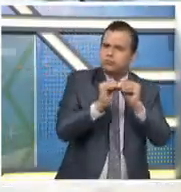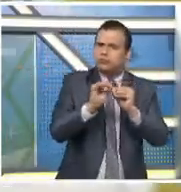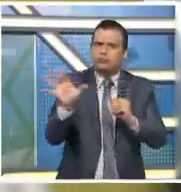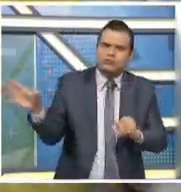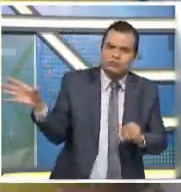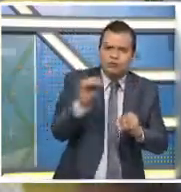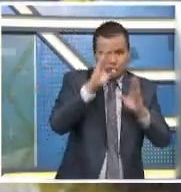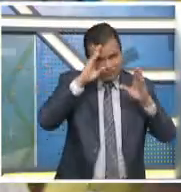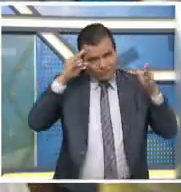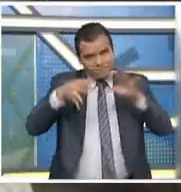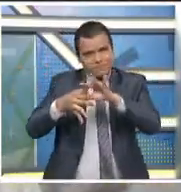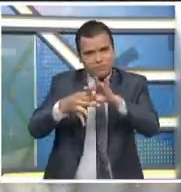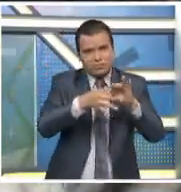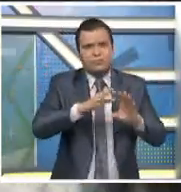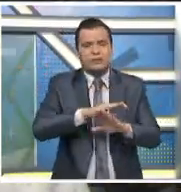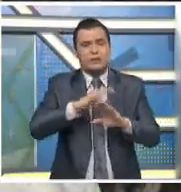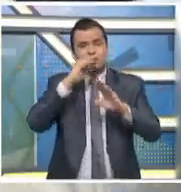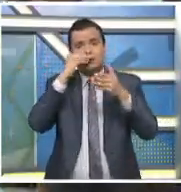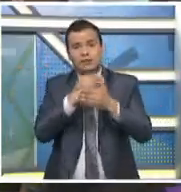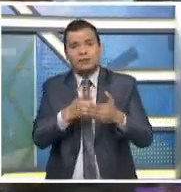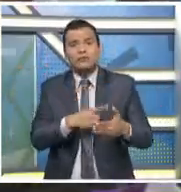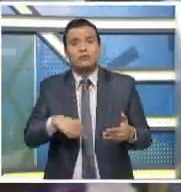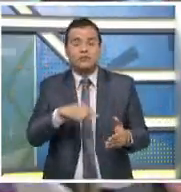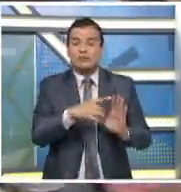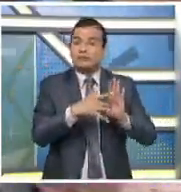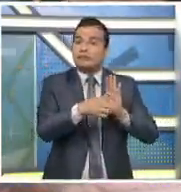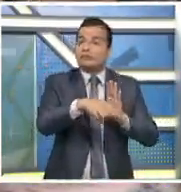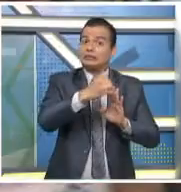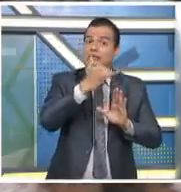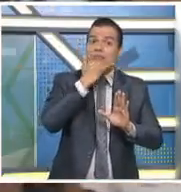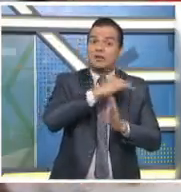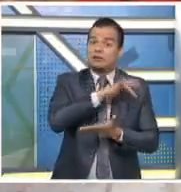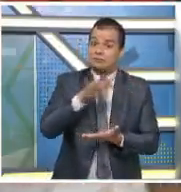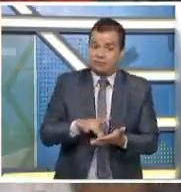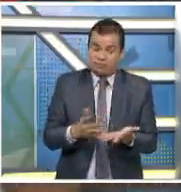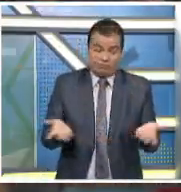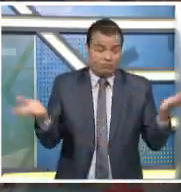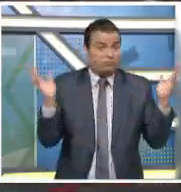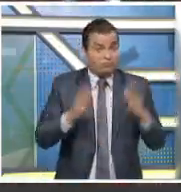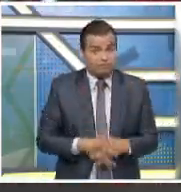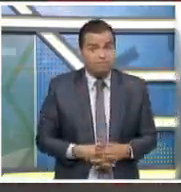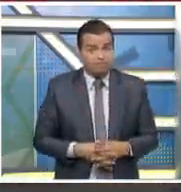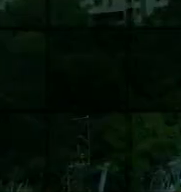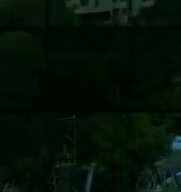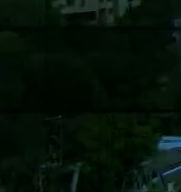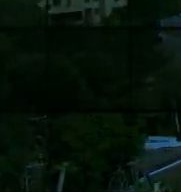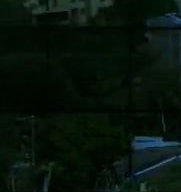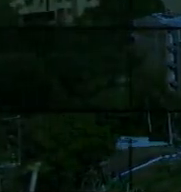articulada. Los niños que nunca mienten le sacaron carita roja a los candidatos que los dejaron esperando.